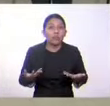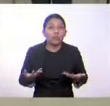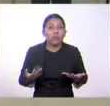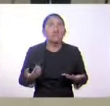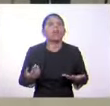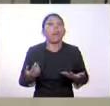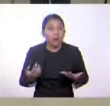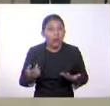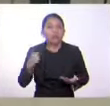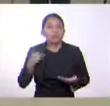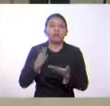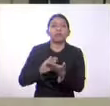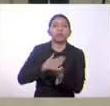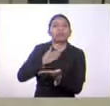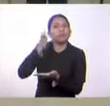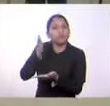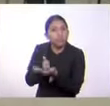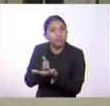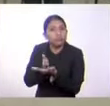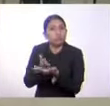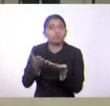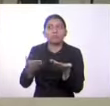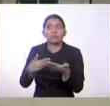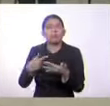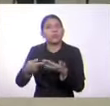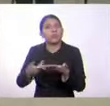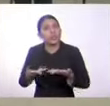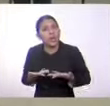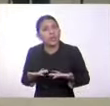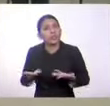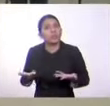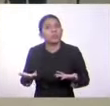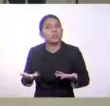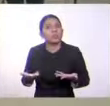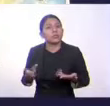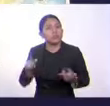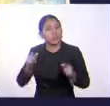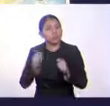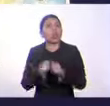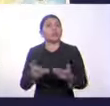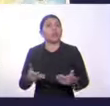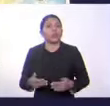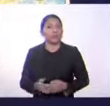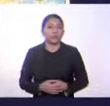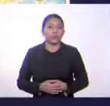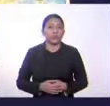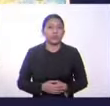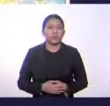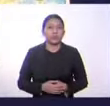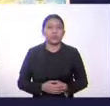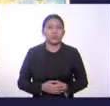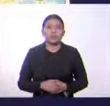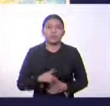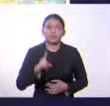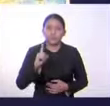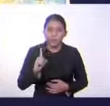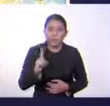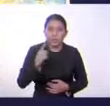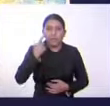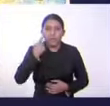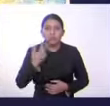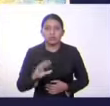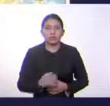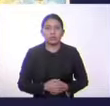Activa mecanismos institucionales. Y aquí yo quiero llamar su atención en este punto. La primera, digamos, mecanismo